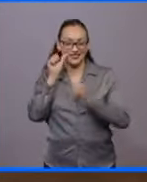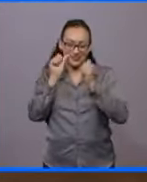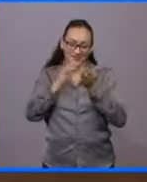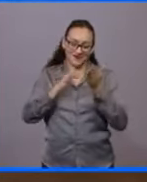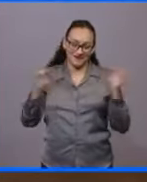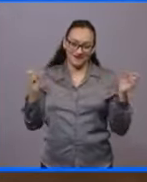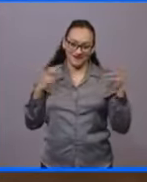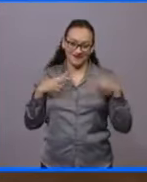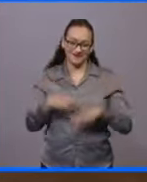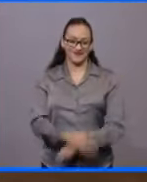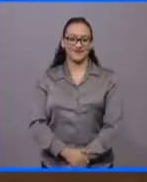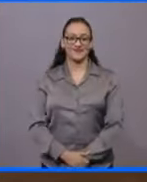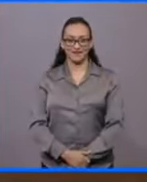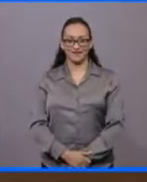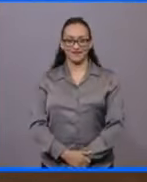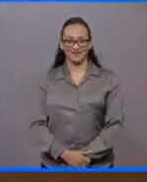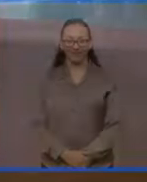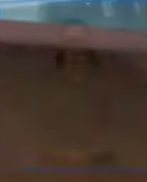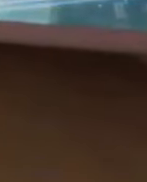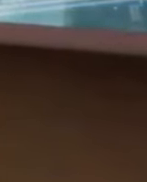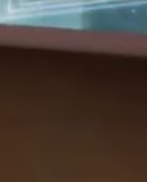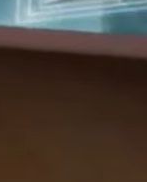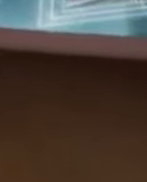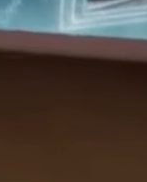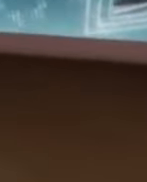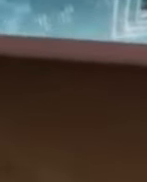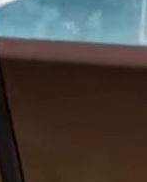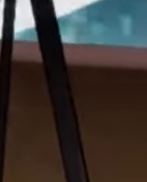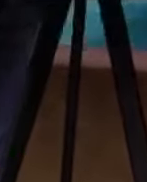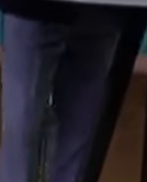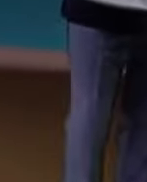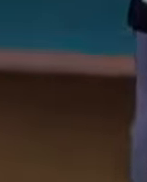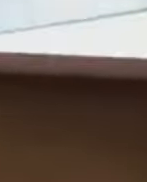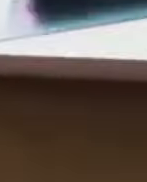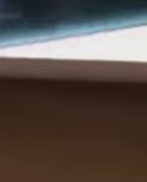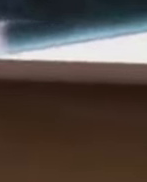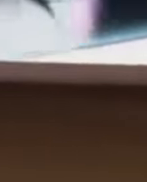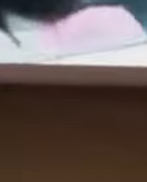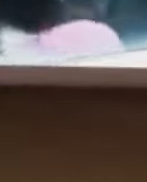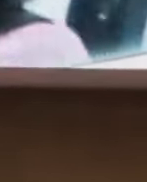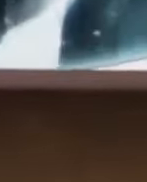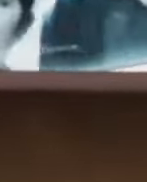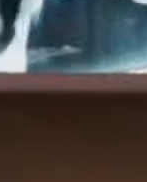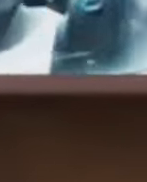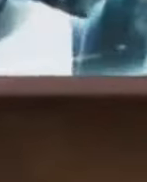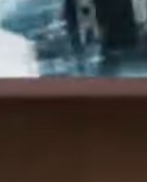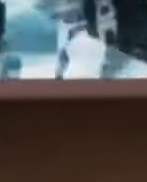González y nos vemos en la próxima.